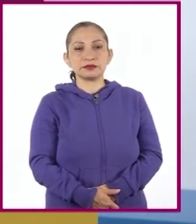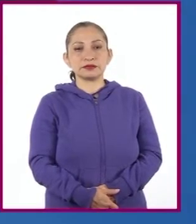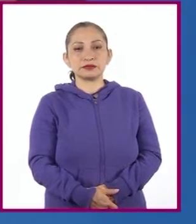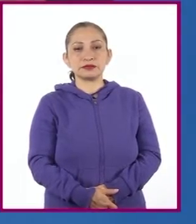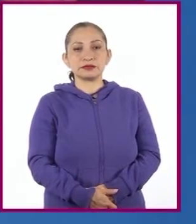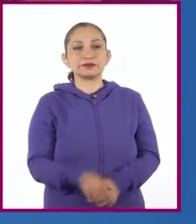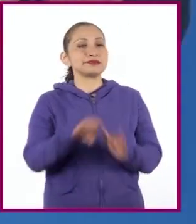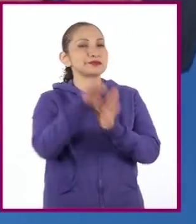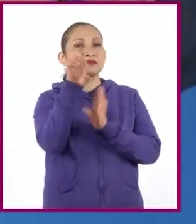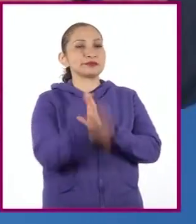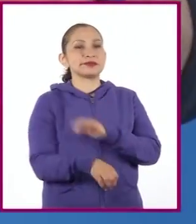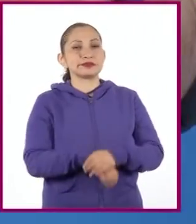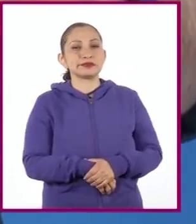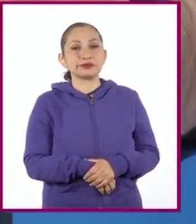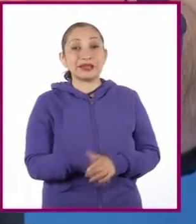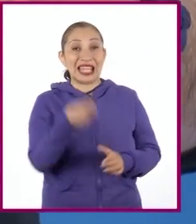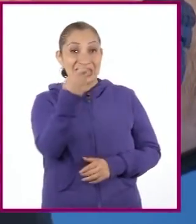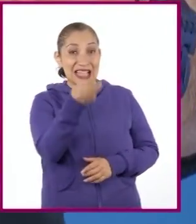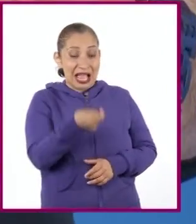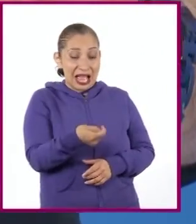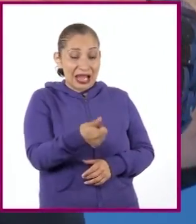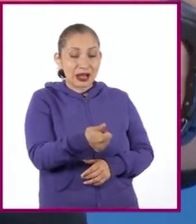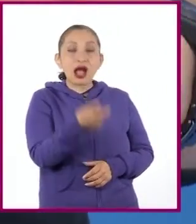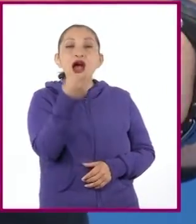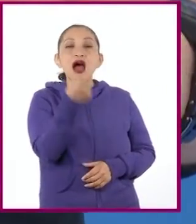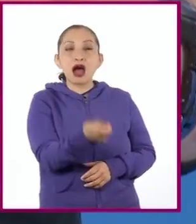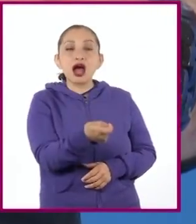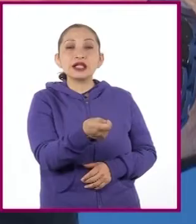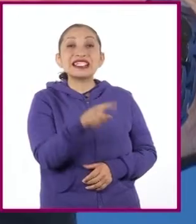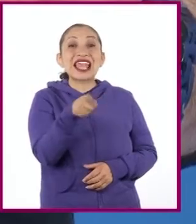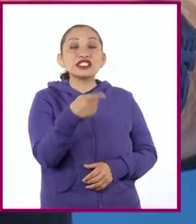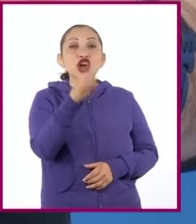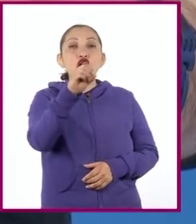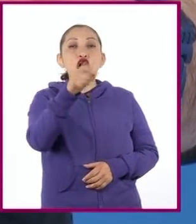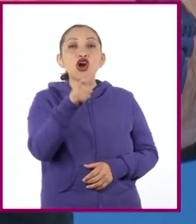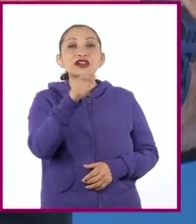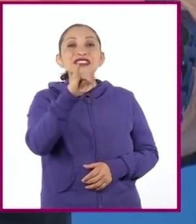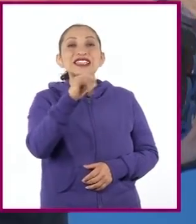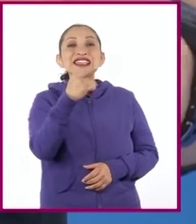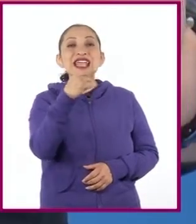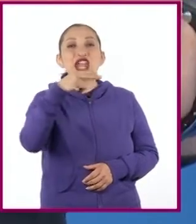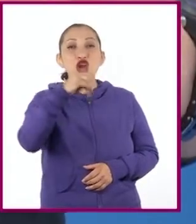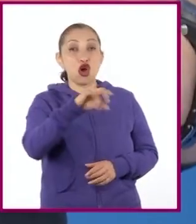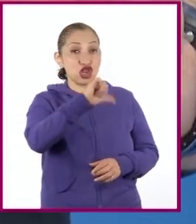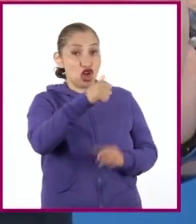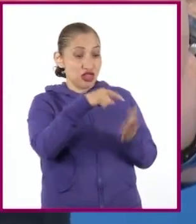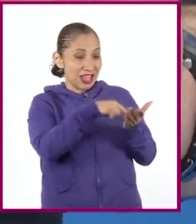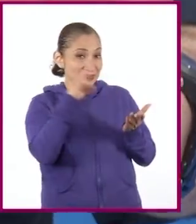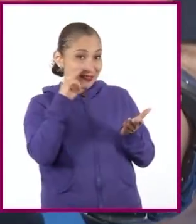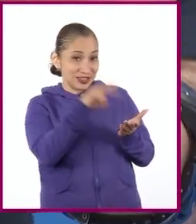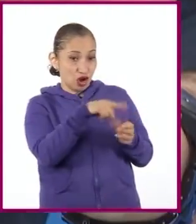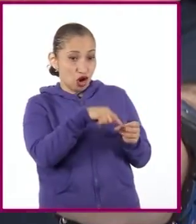¡Tarán! Por ejemplo, estas canicas representan al oxígeno y estas otras,